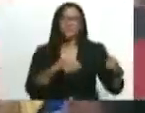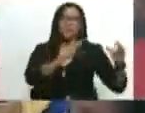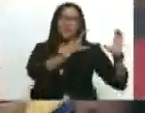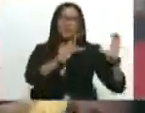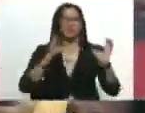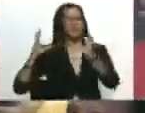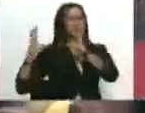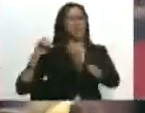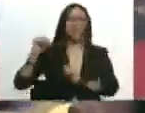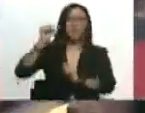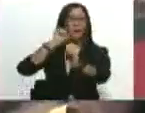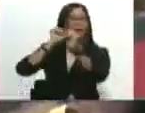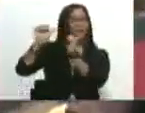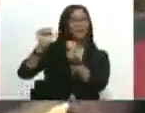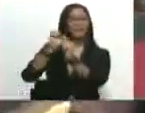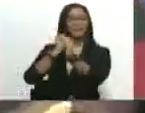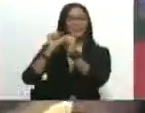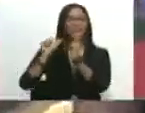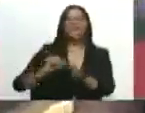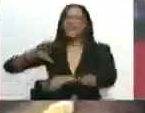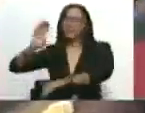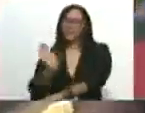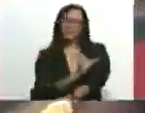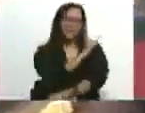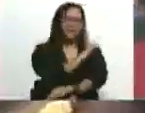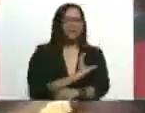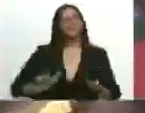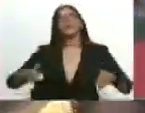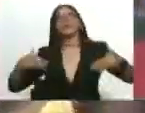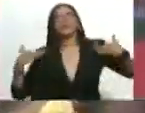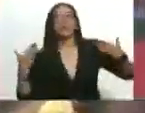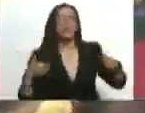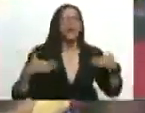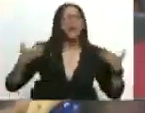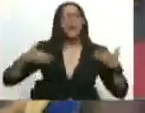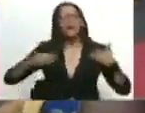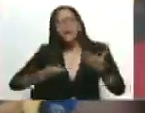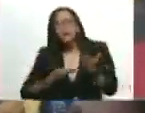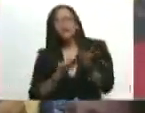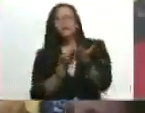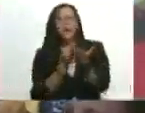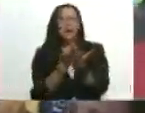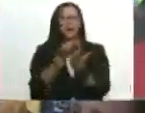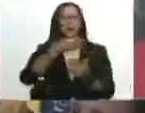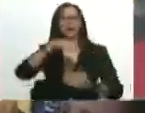San Benito échate un palo y canta con alegría